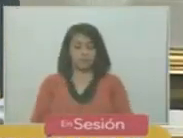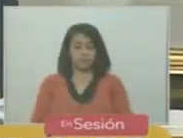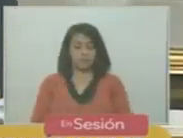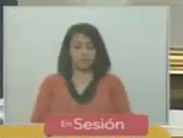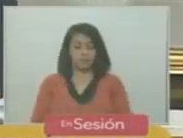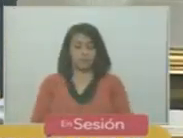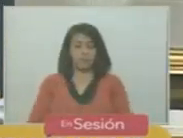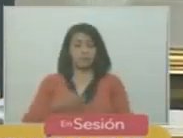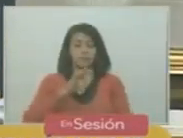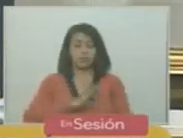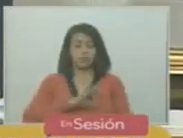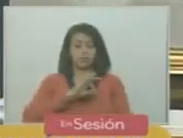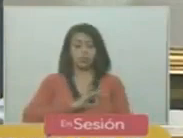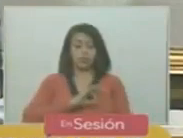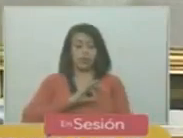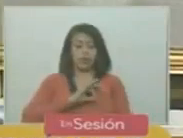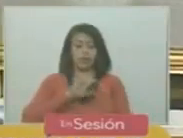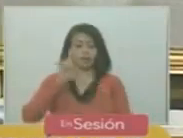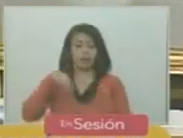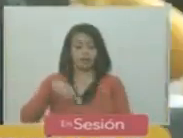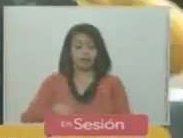en lo societario también.